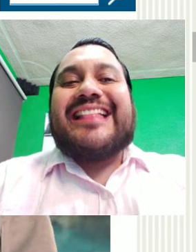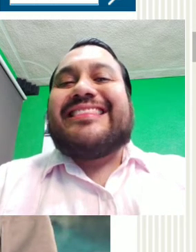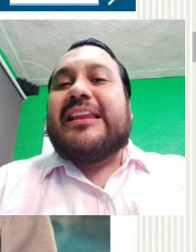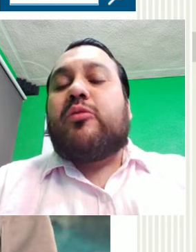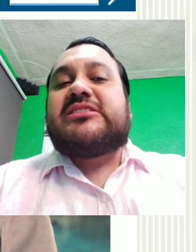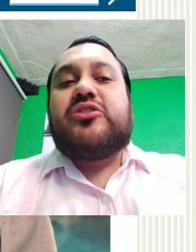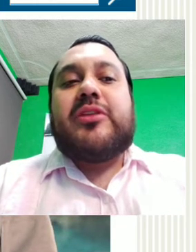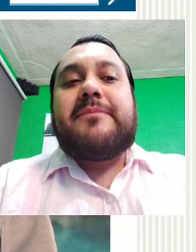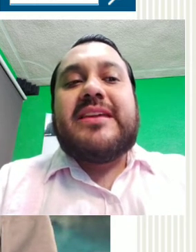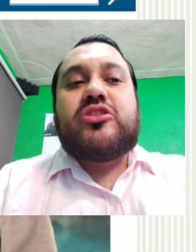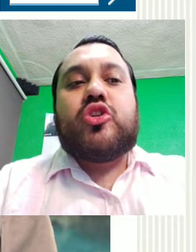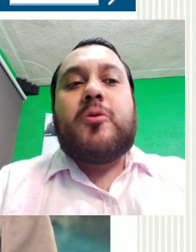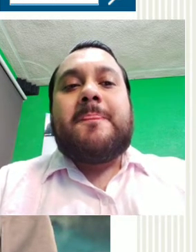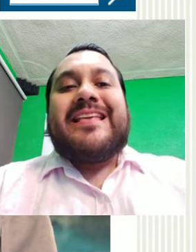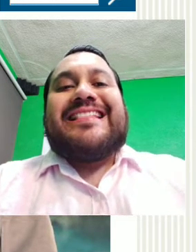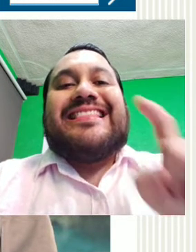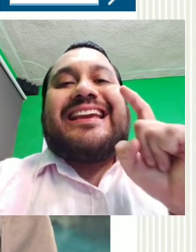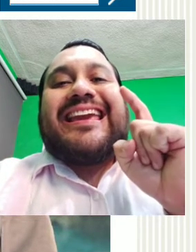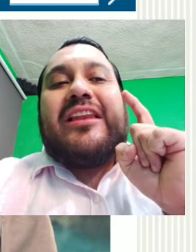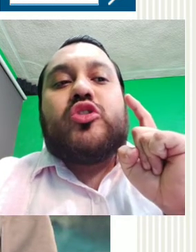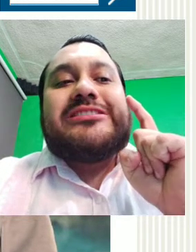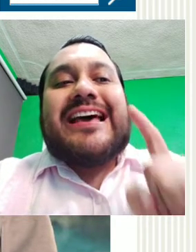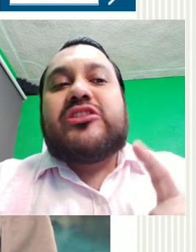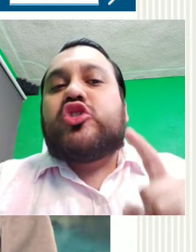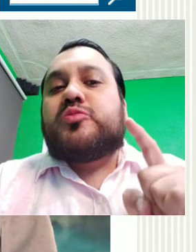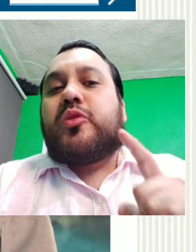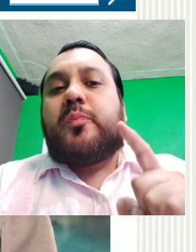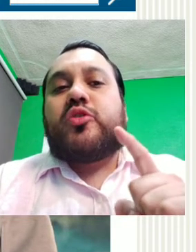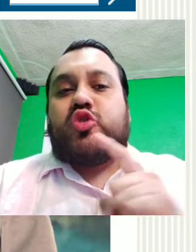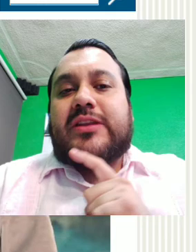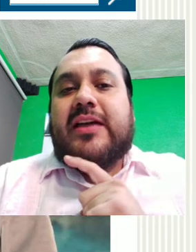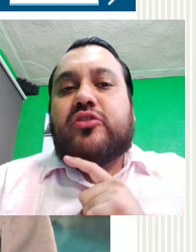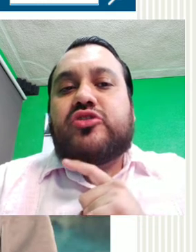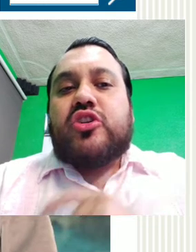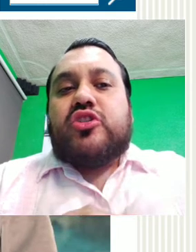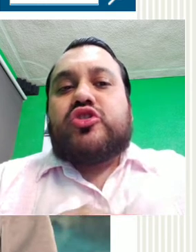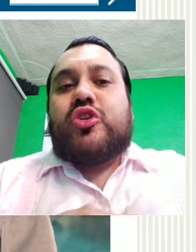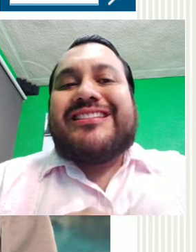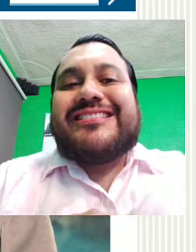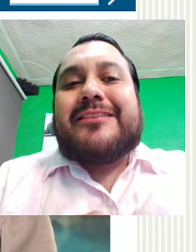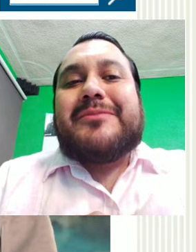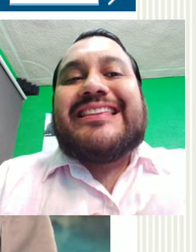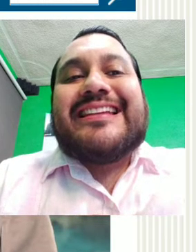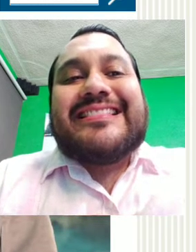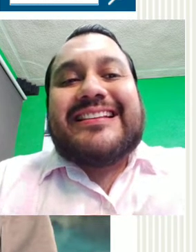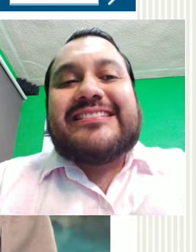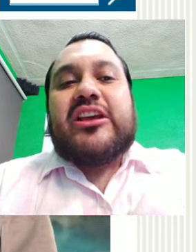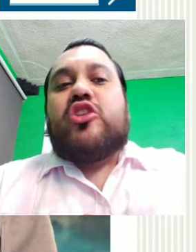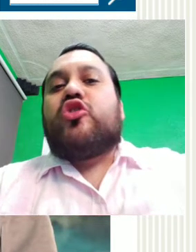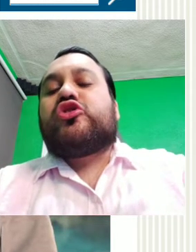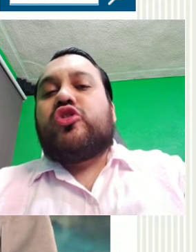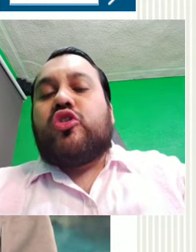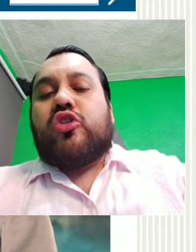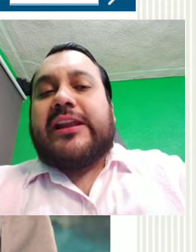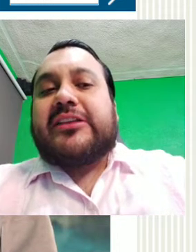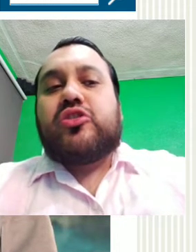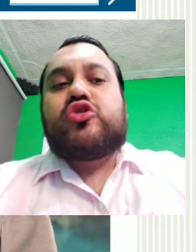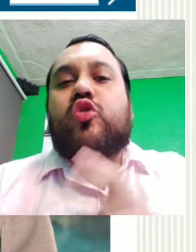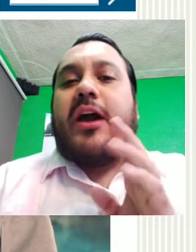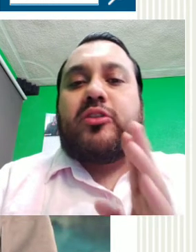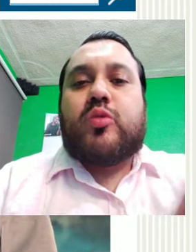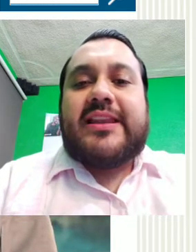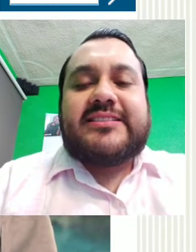ante el cuestionamiento de que los datos proporcionados son intervinientes es no son